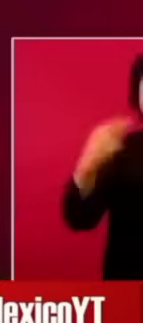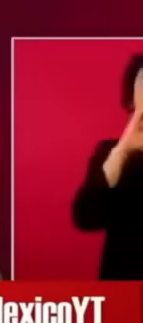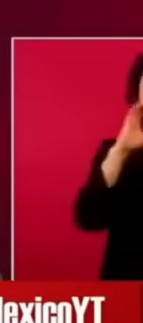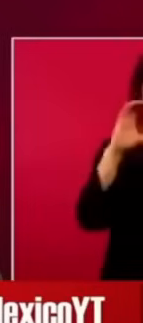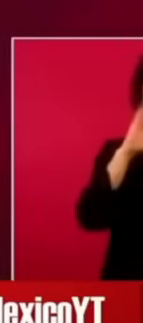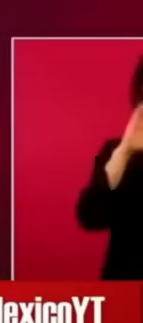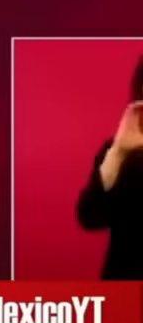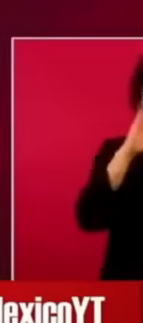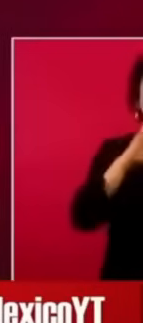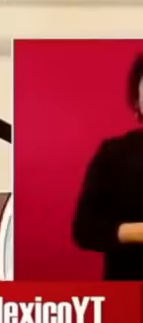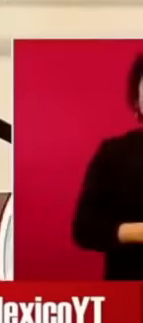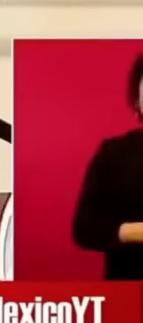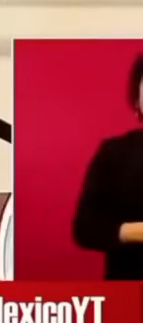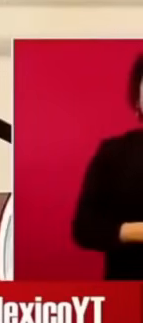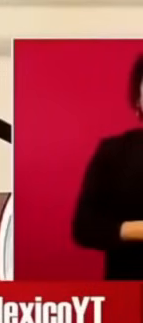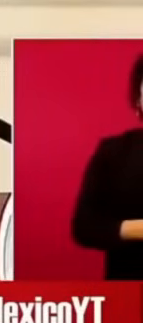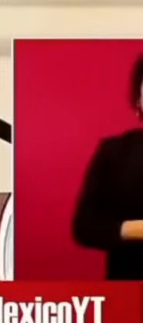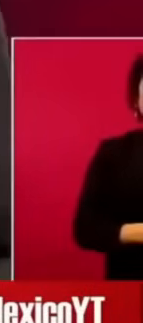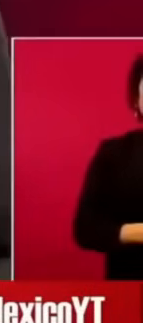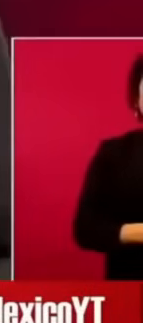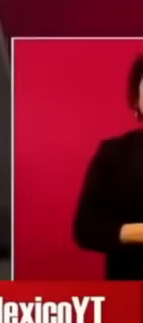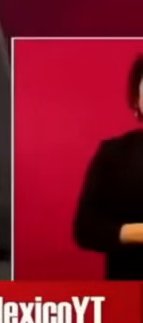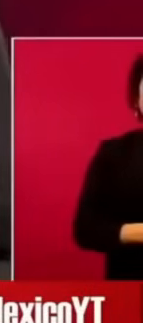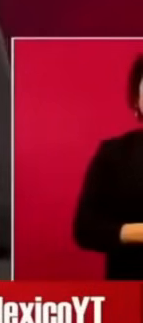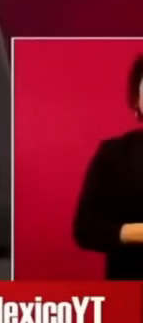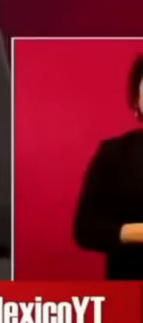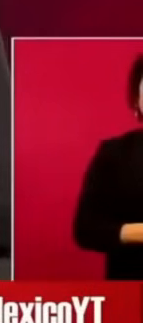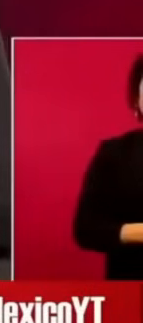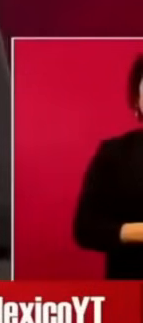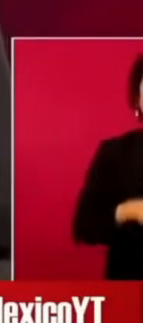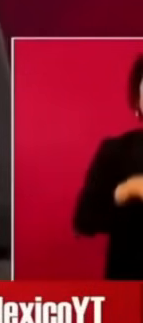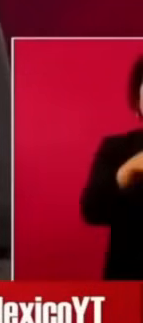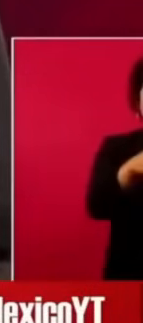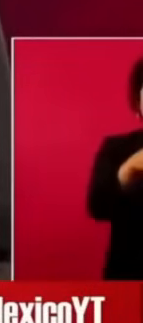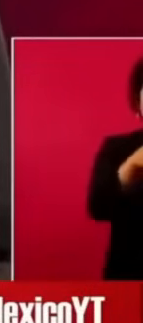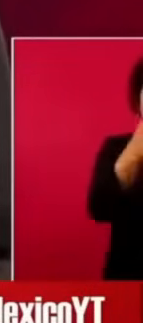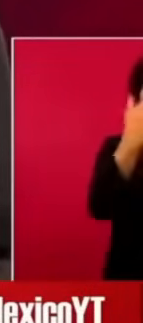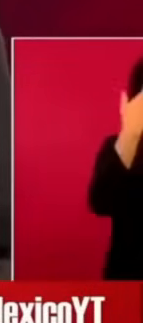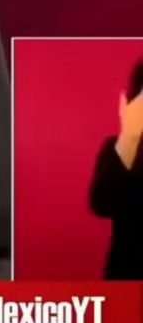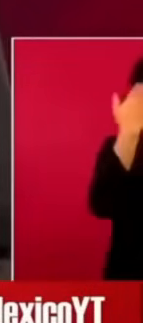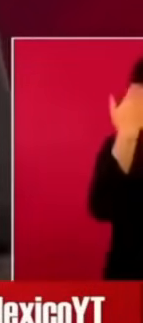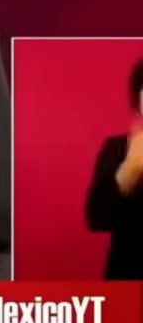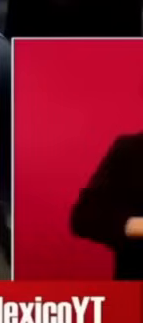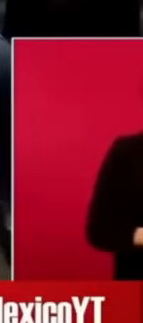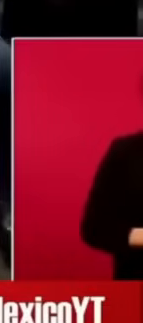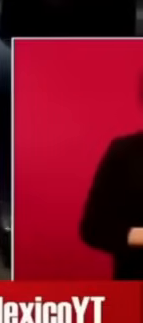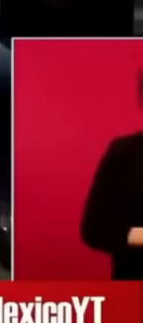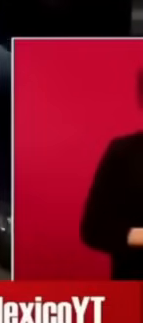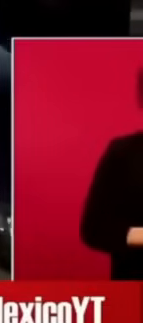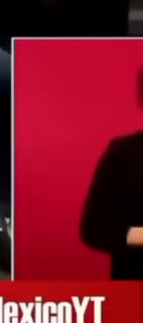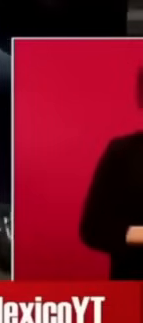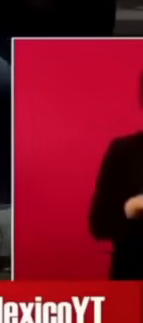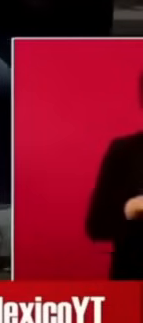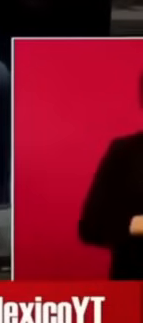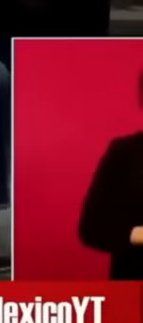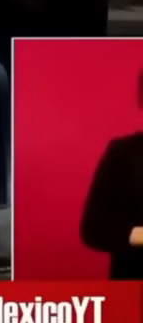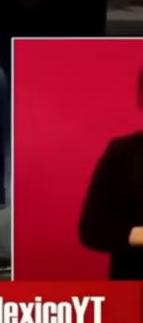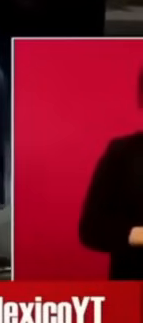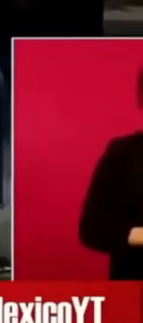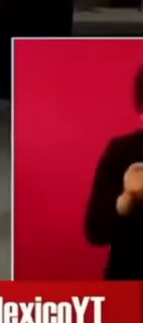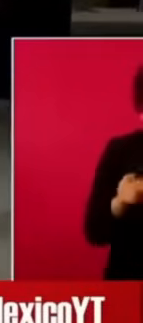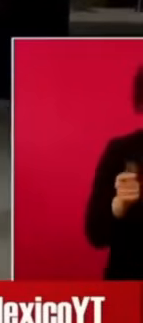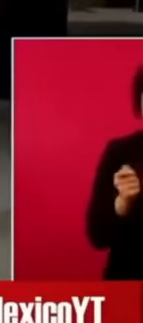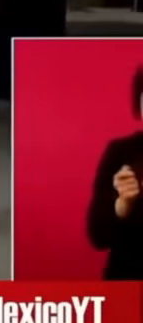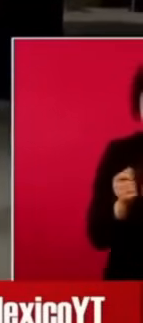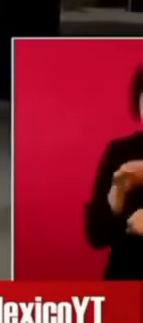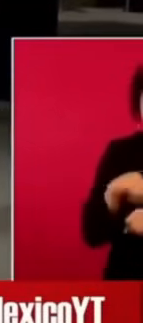puedo decir que yo soy prima del presidente López Obrador y como yo soy prima de él, pues por lo tanto puedo ser